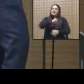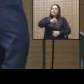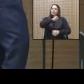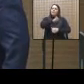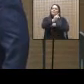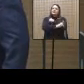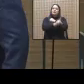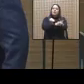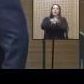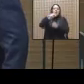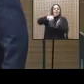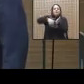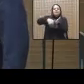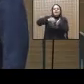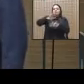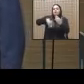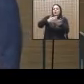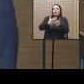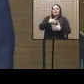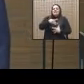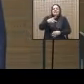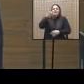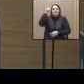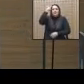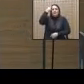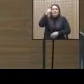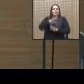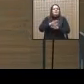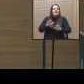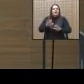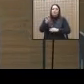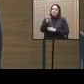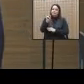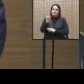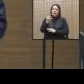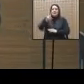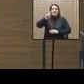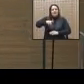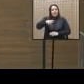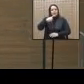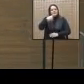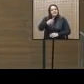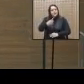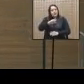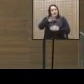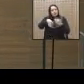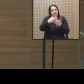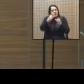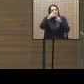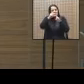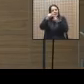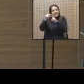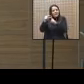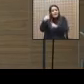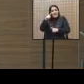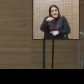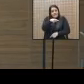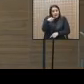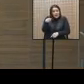todo lo que al gobierno le interesa y punto. Porque quiero decirlo con todas las palabras y para que